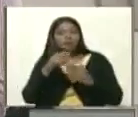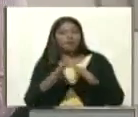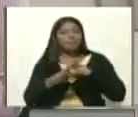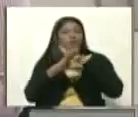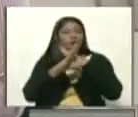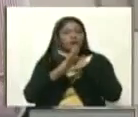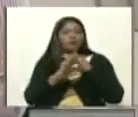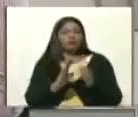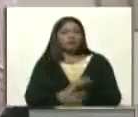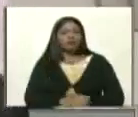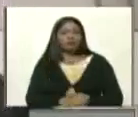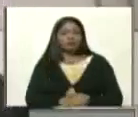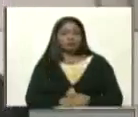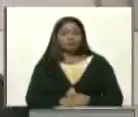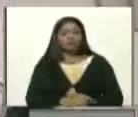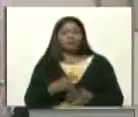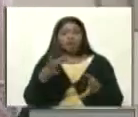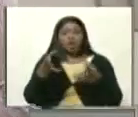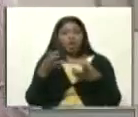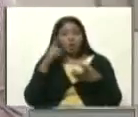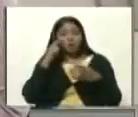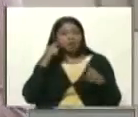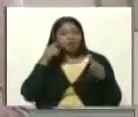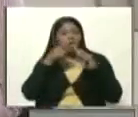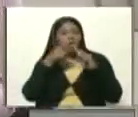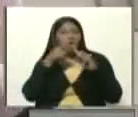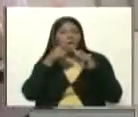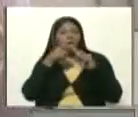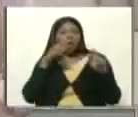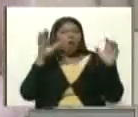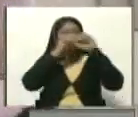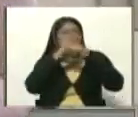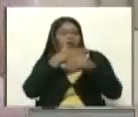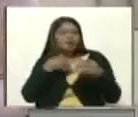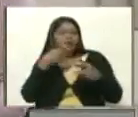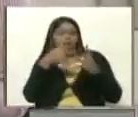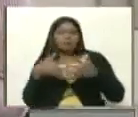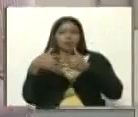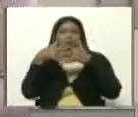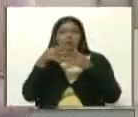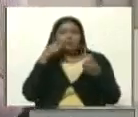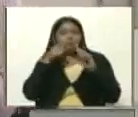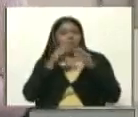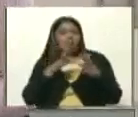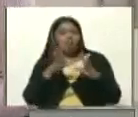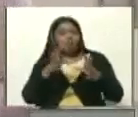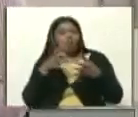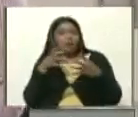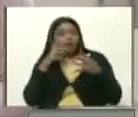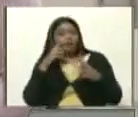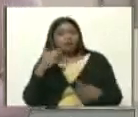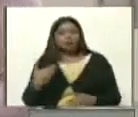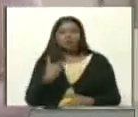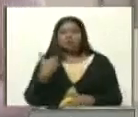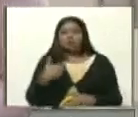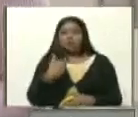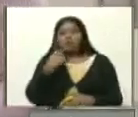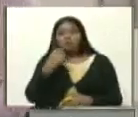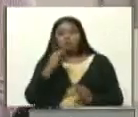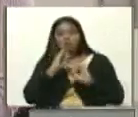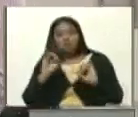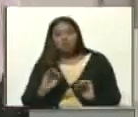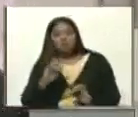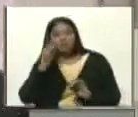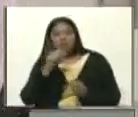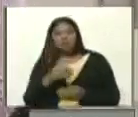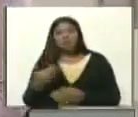y logró impedir estos objetivos oscuros de Estados Unidos, que en definitiva era lograr el sufrimiento, como lo dijo William Bromfield,